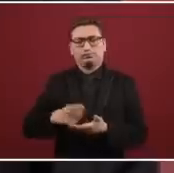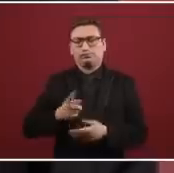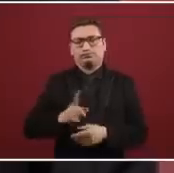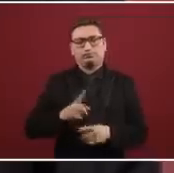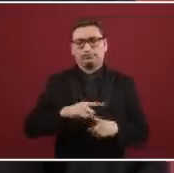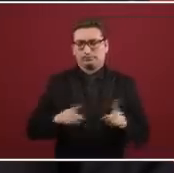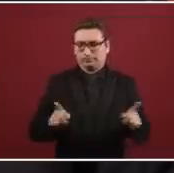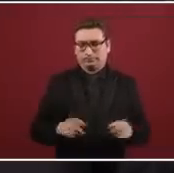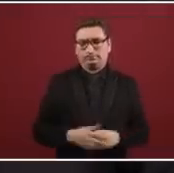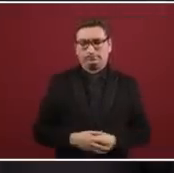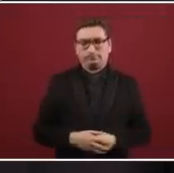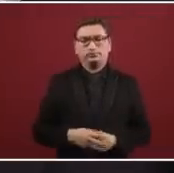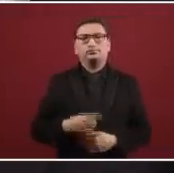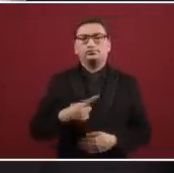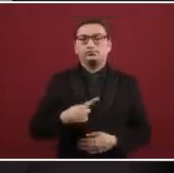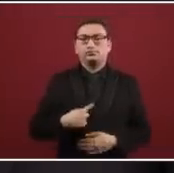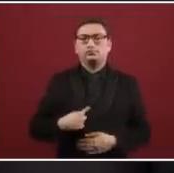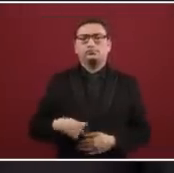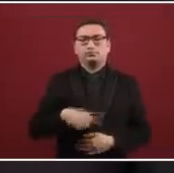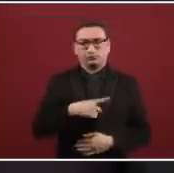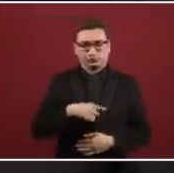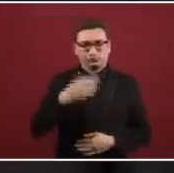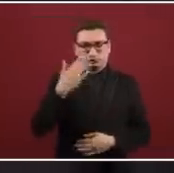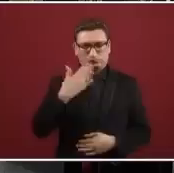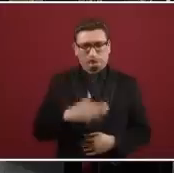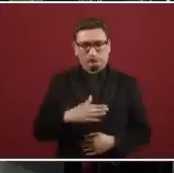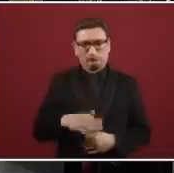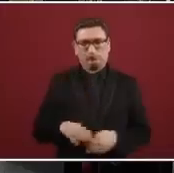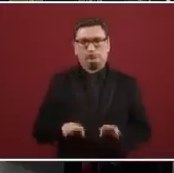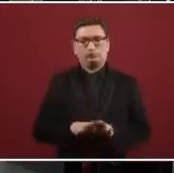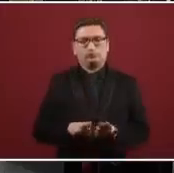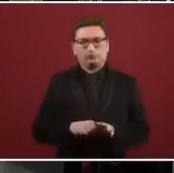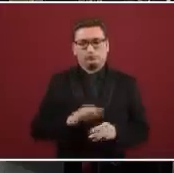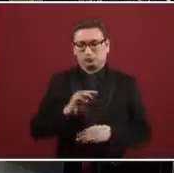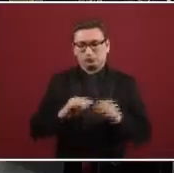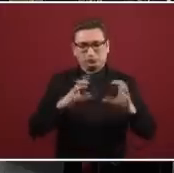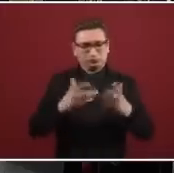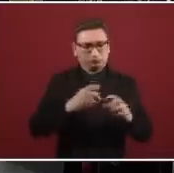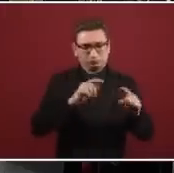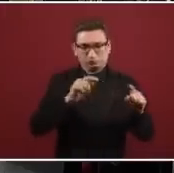que no estamos a favor de la globalidad,